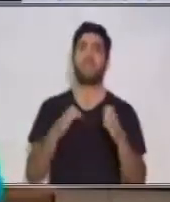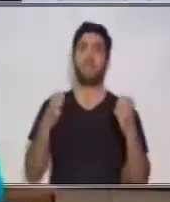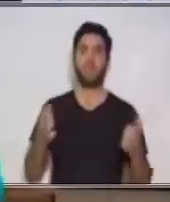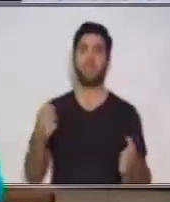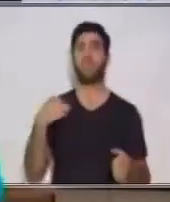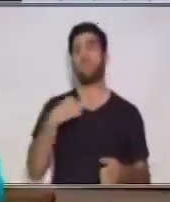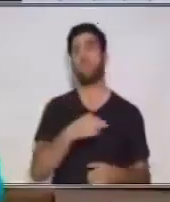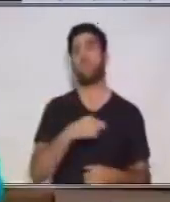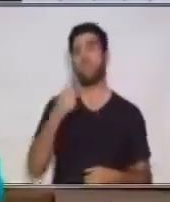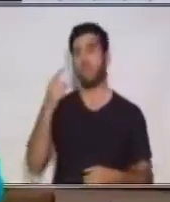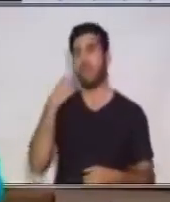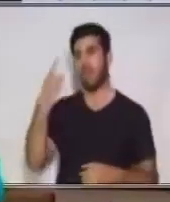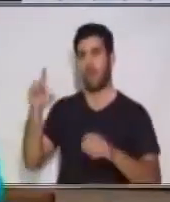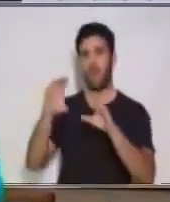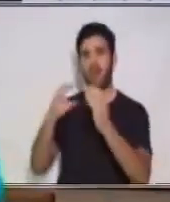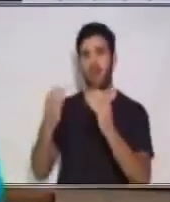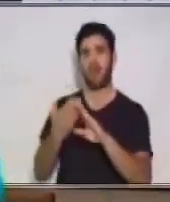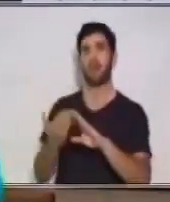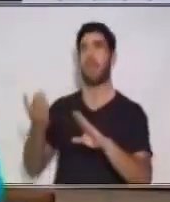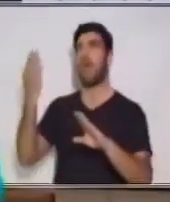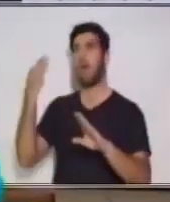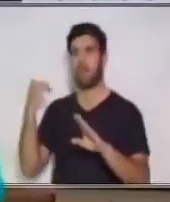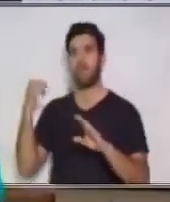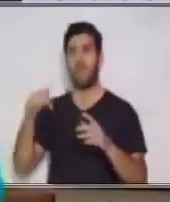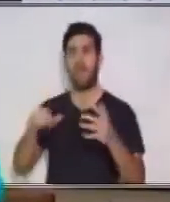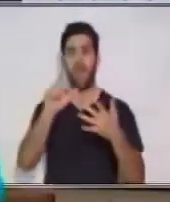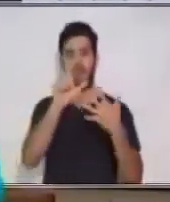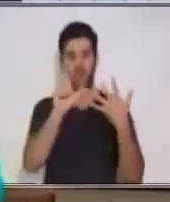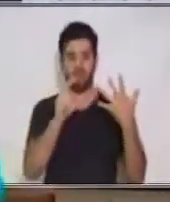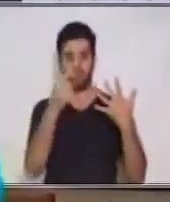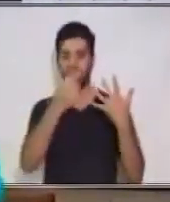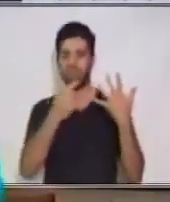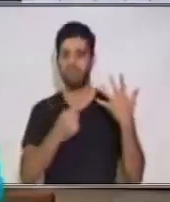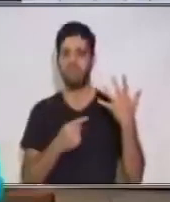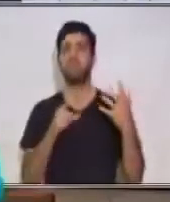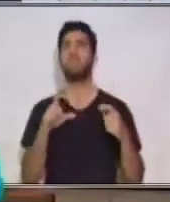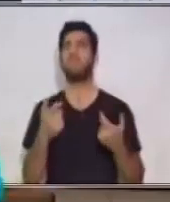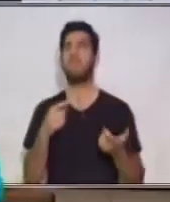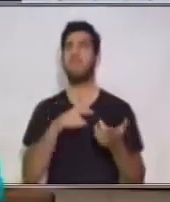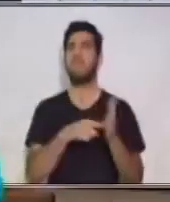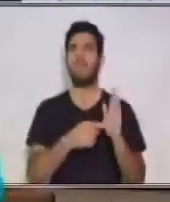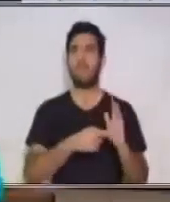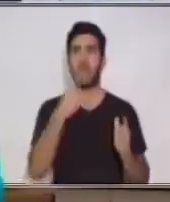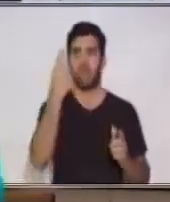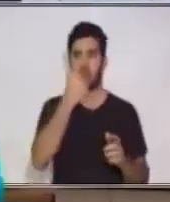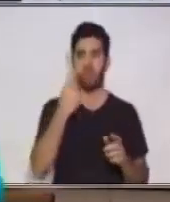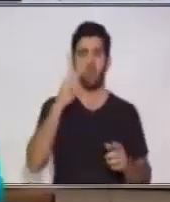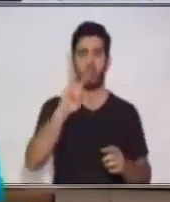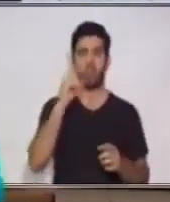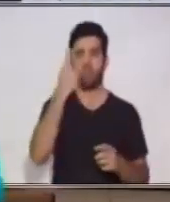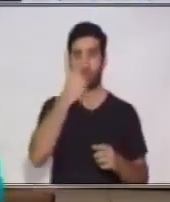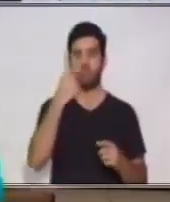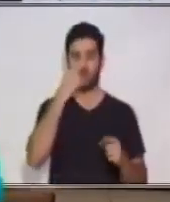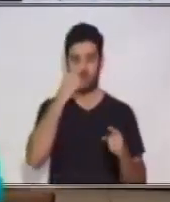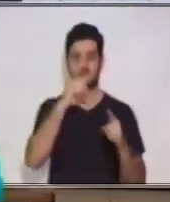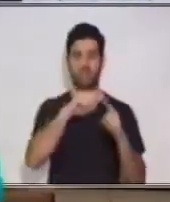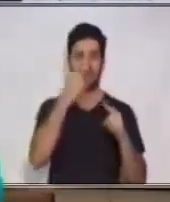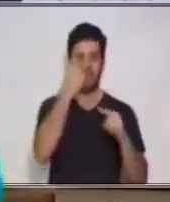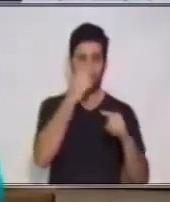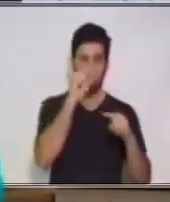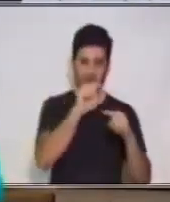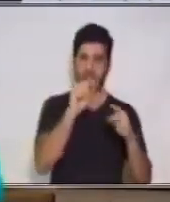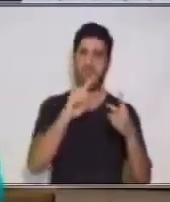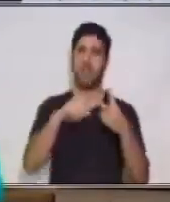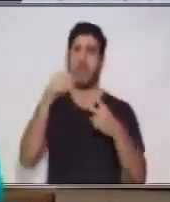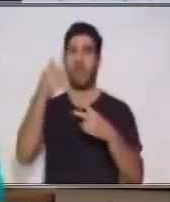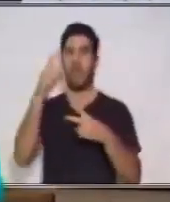veíamos en la clase anterior la clasificación semántica del sustantivo y también del adjetivo y de lo demás. Entonces hoy vamos